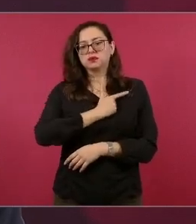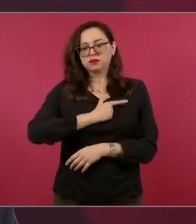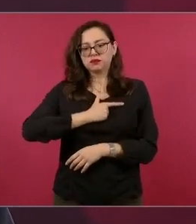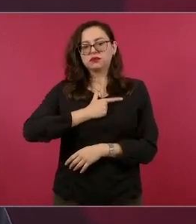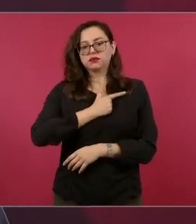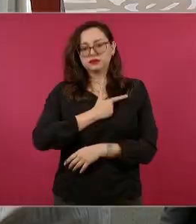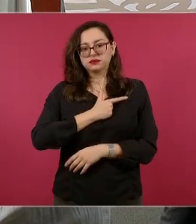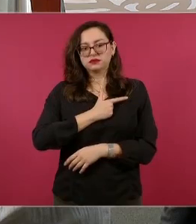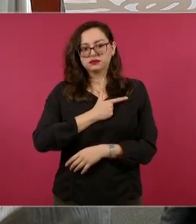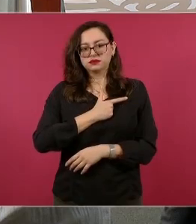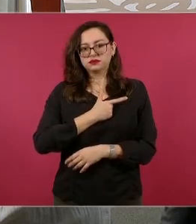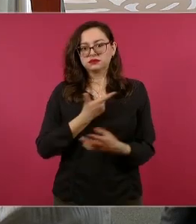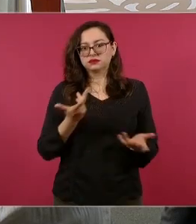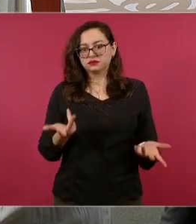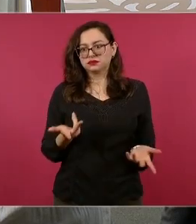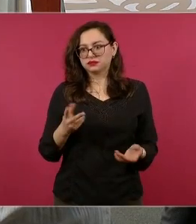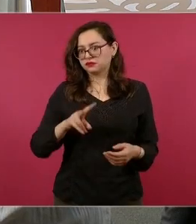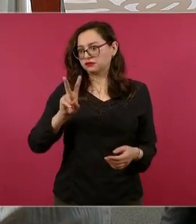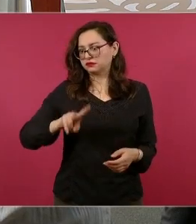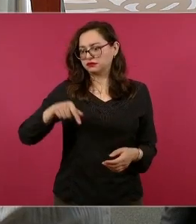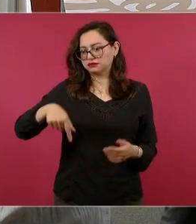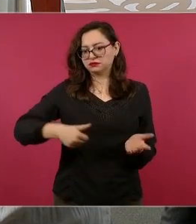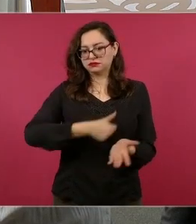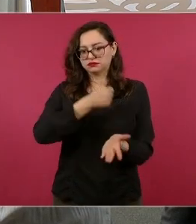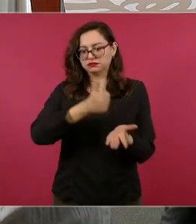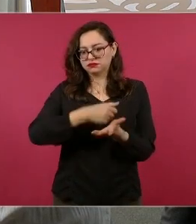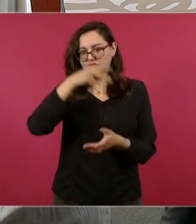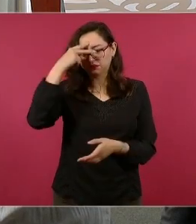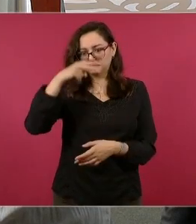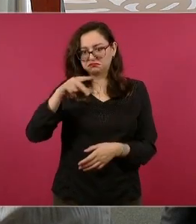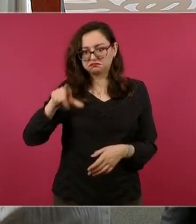porque además lo merece esta ciudad, y que